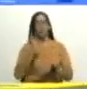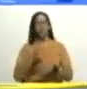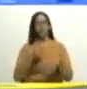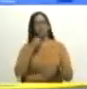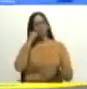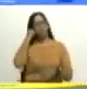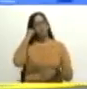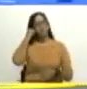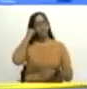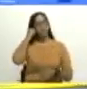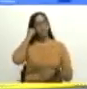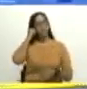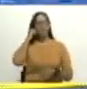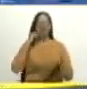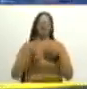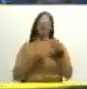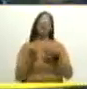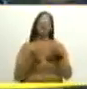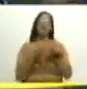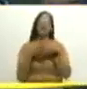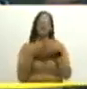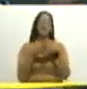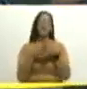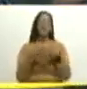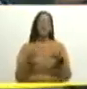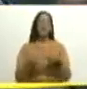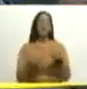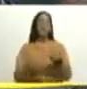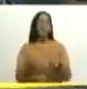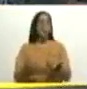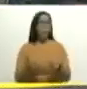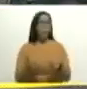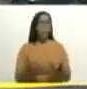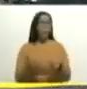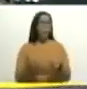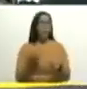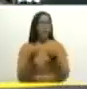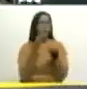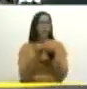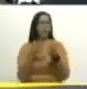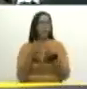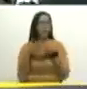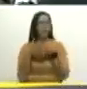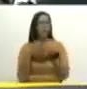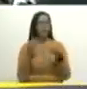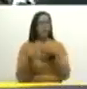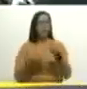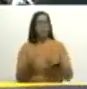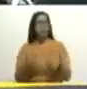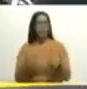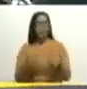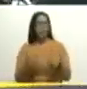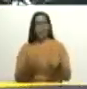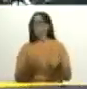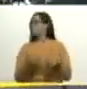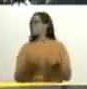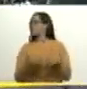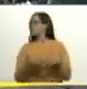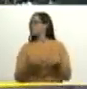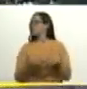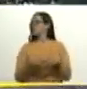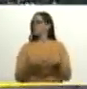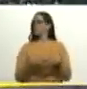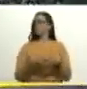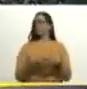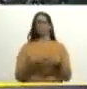¿Cómo se hicieron los Estados Unidos de Norteamérica? ¿Cómo se sostienen los Estados Unidos de Norteamérica? ¿Cómo se sostiene Europa? Para poner dos